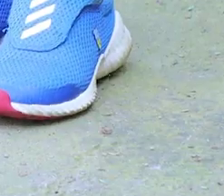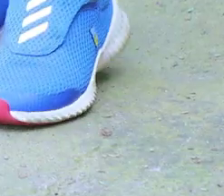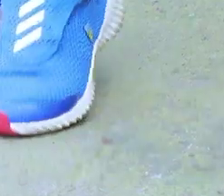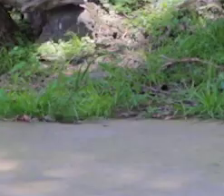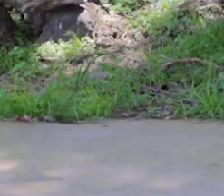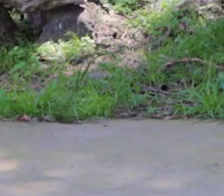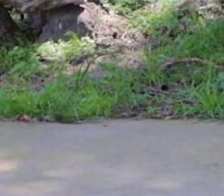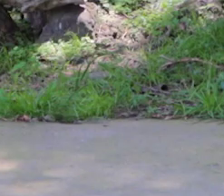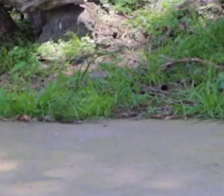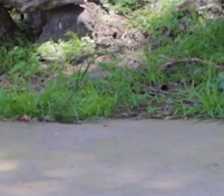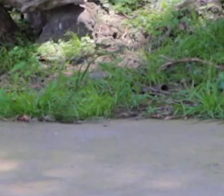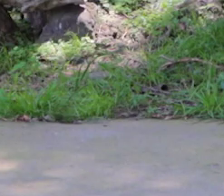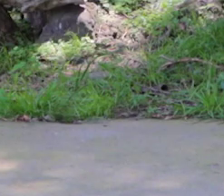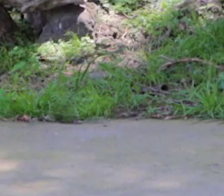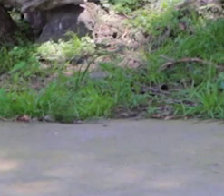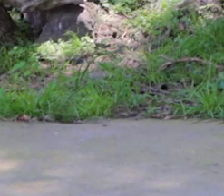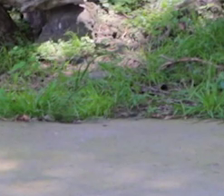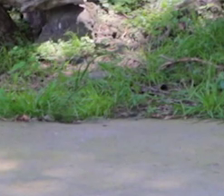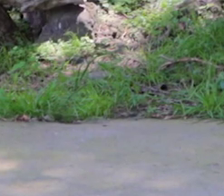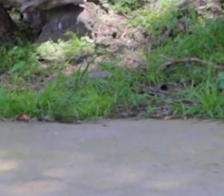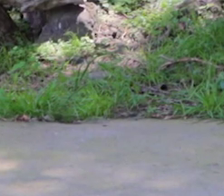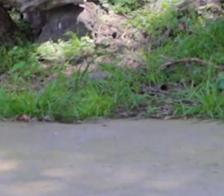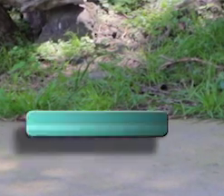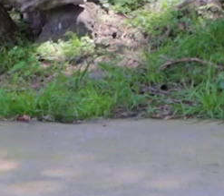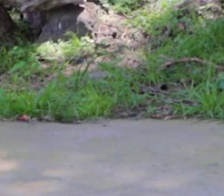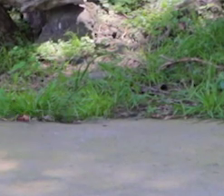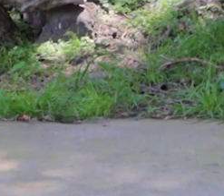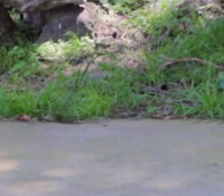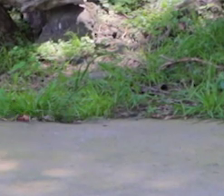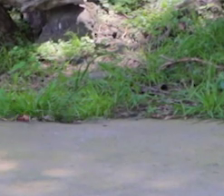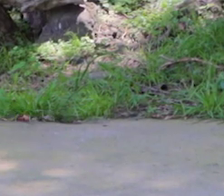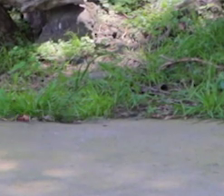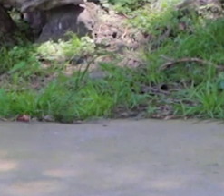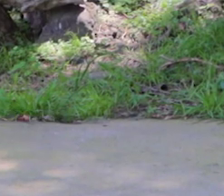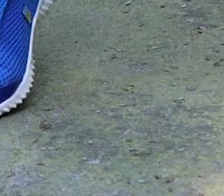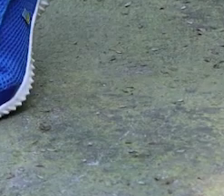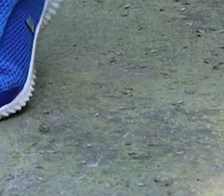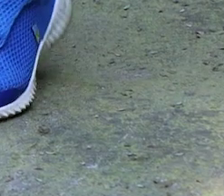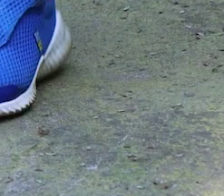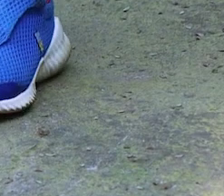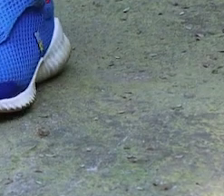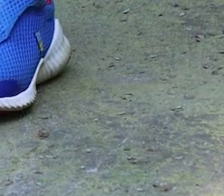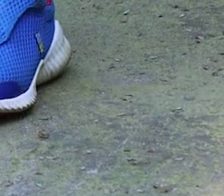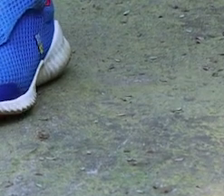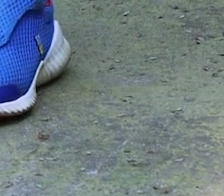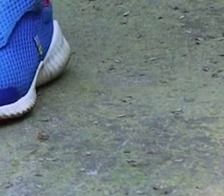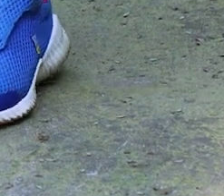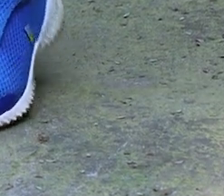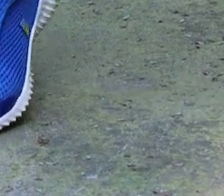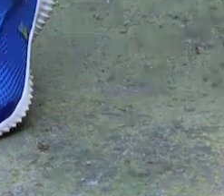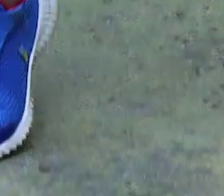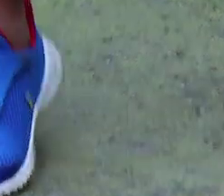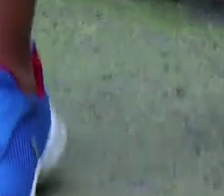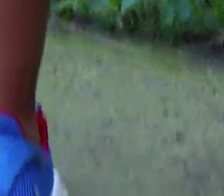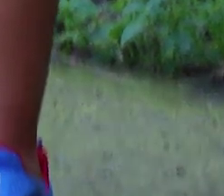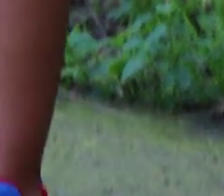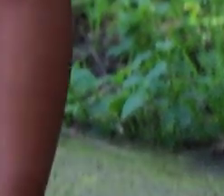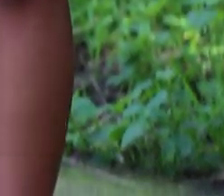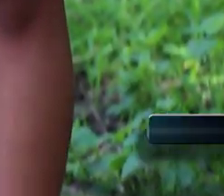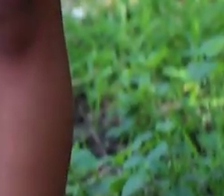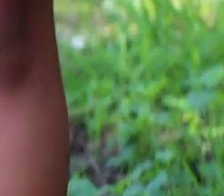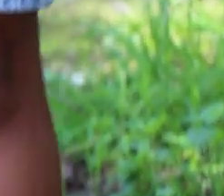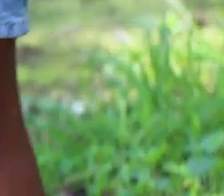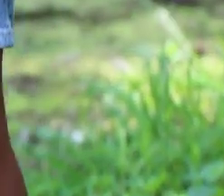Bien, otra más, perfecto, ahí está bien, muy bien. Elevamos los talones,